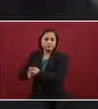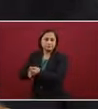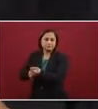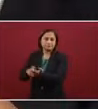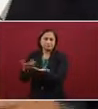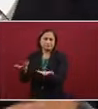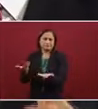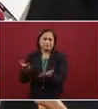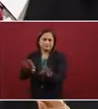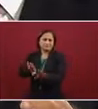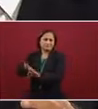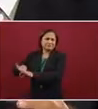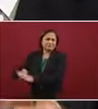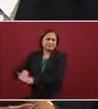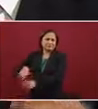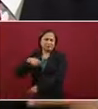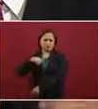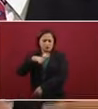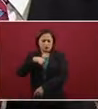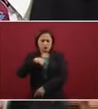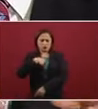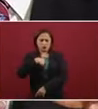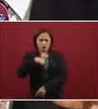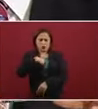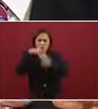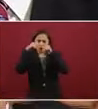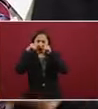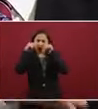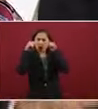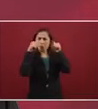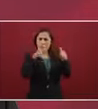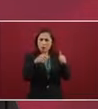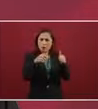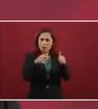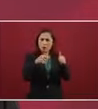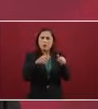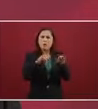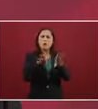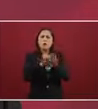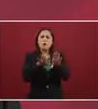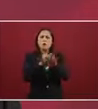que el crecimiento vaya acompañado del bienestar,